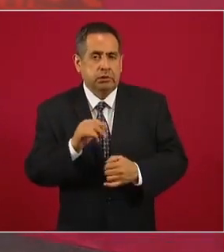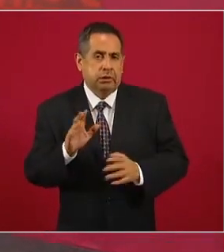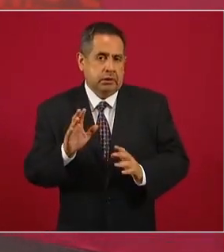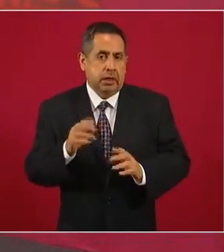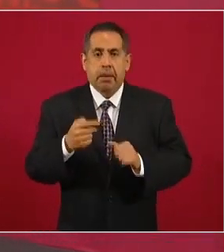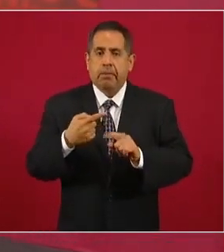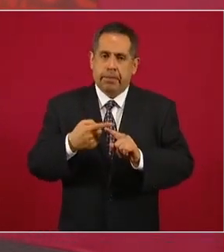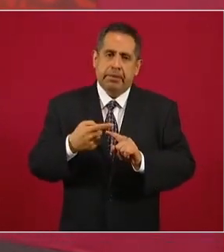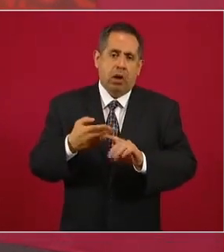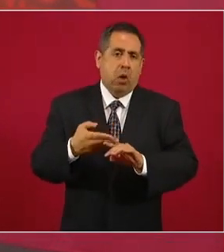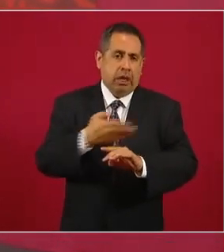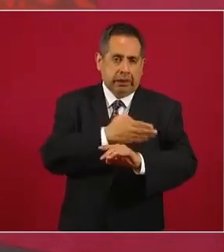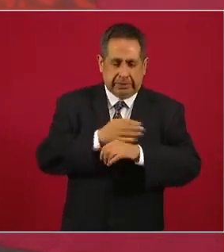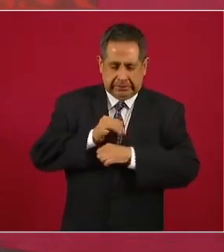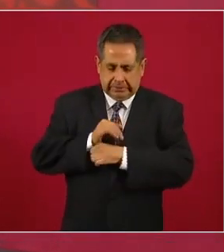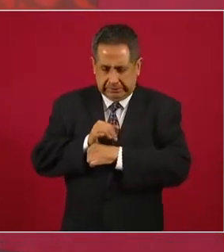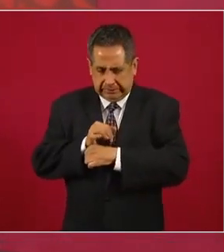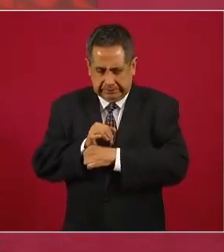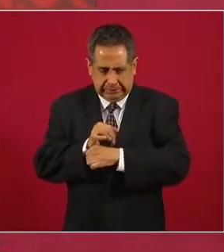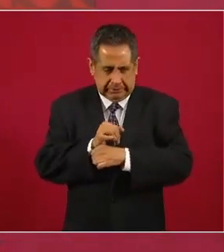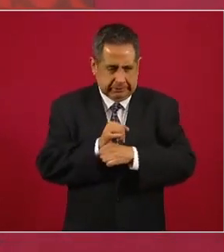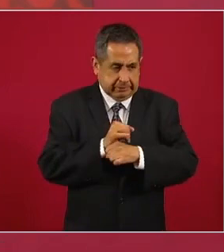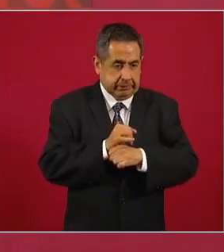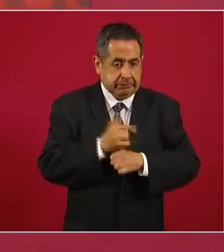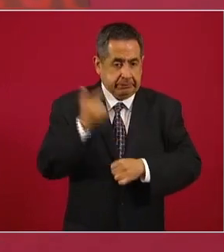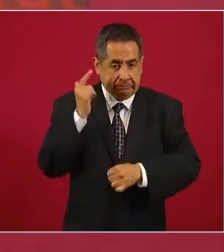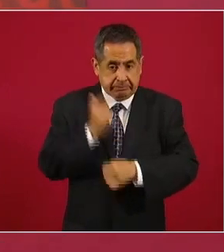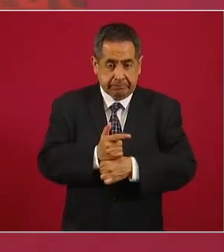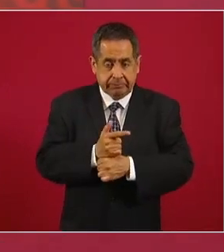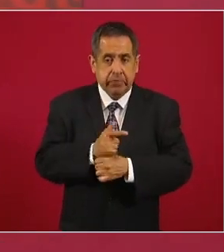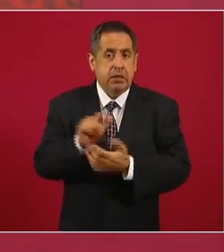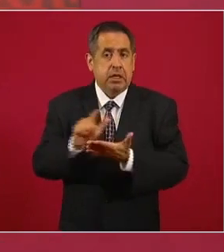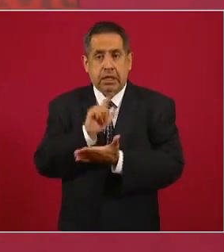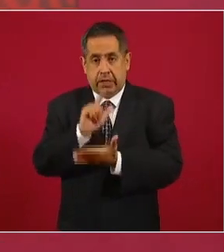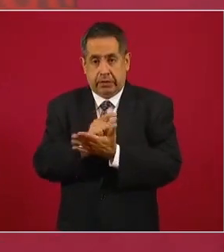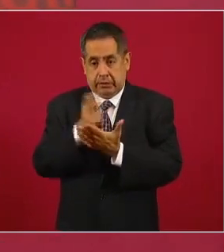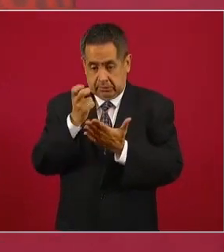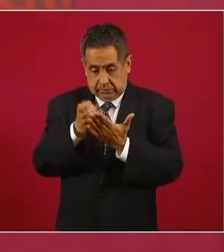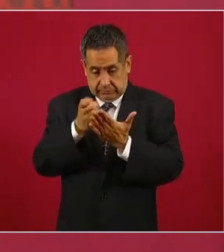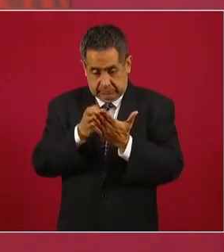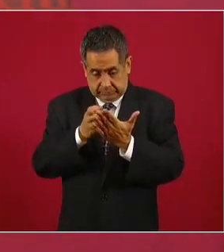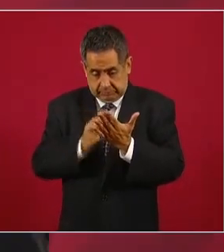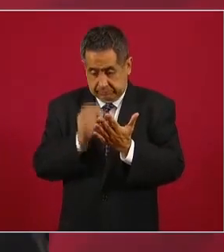previa investigación y en el marco de la legalidad,